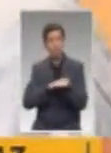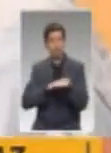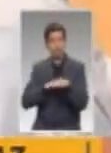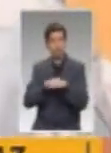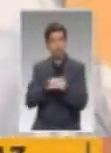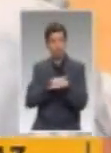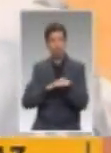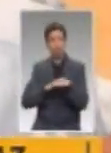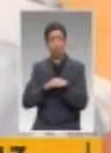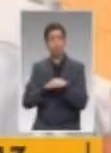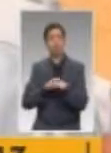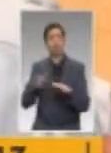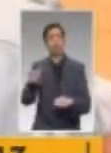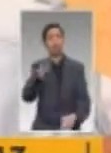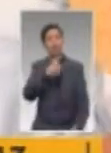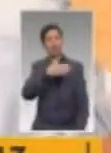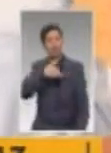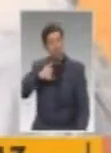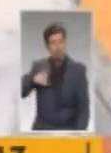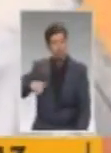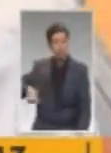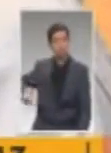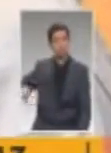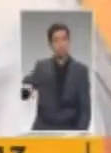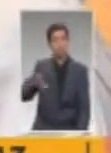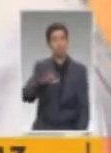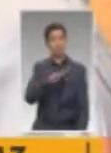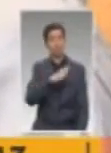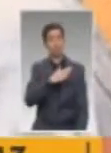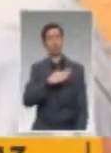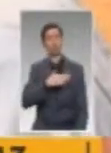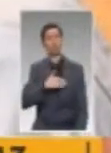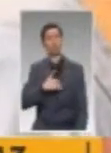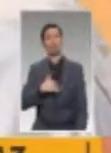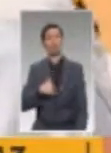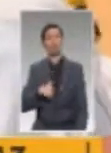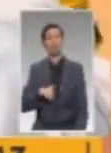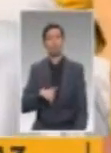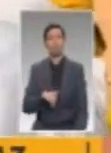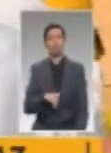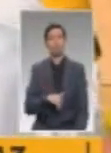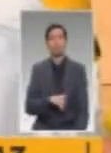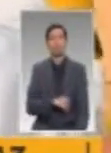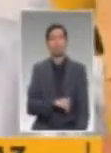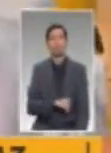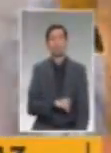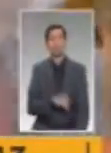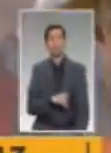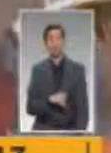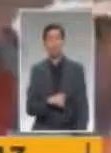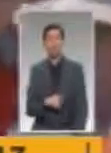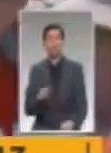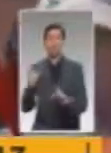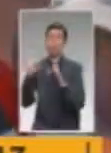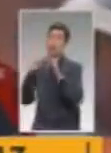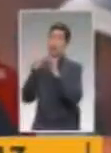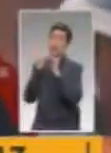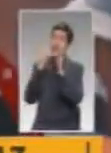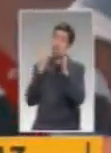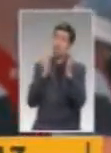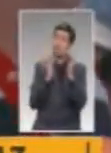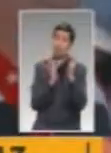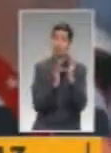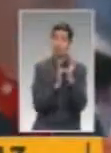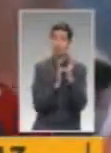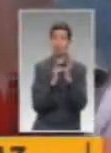incensario. ¿Cuál es el simbolismo que tiene el incienso dentro de la ceremonia, sobre todo al comienzo de la ceremonia?